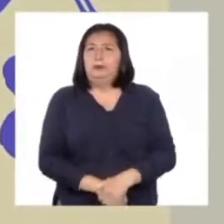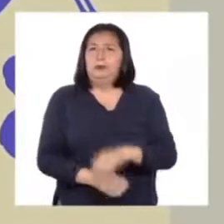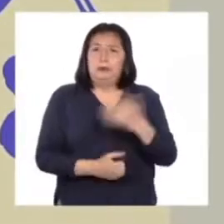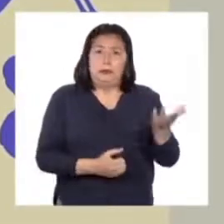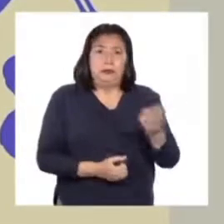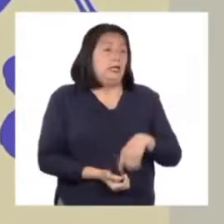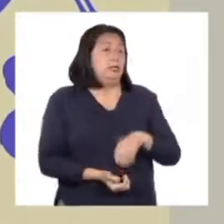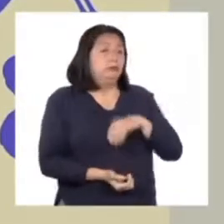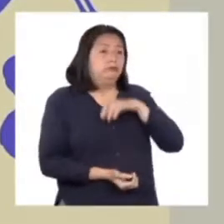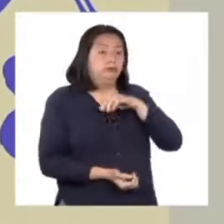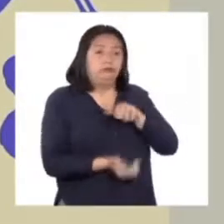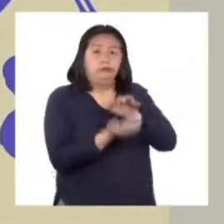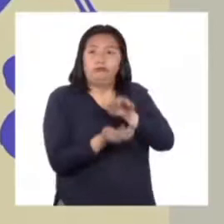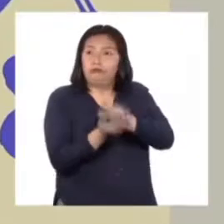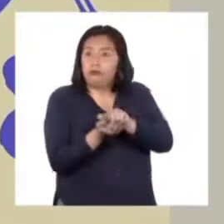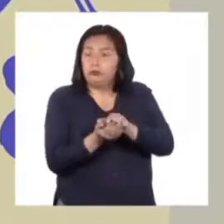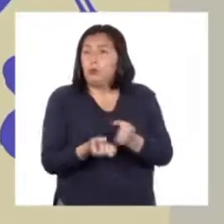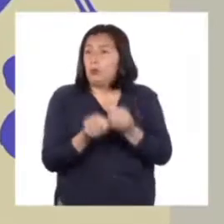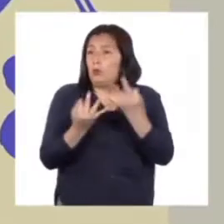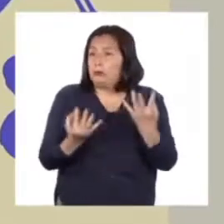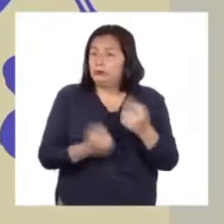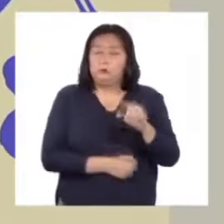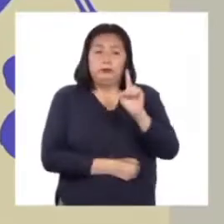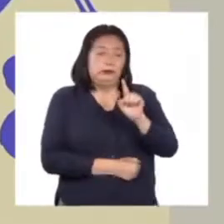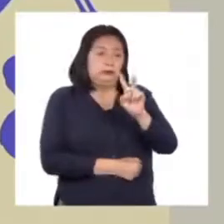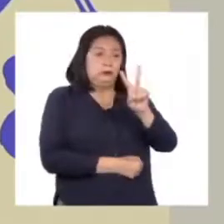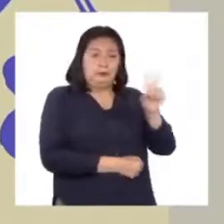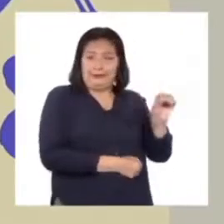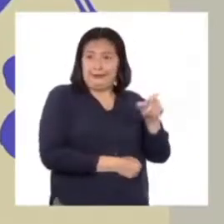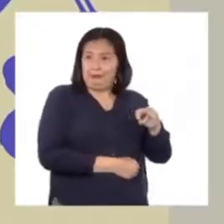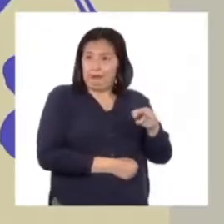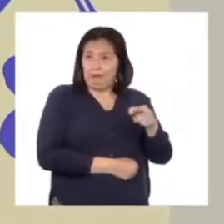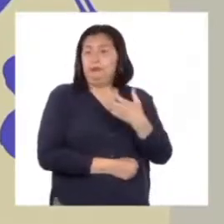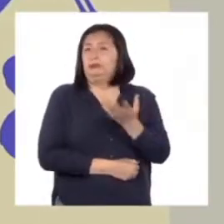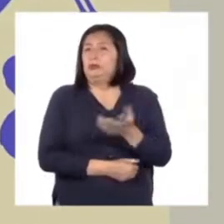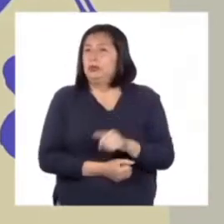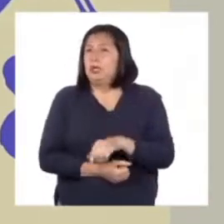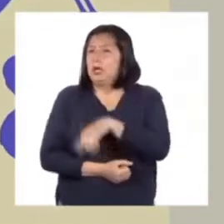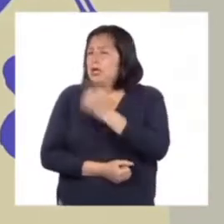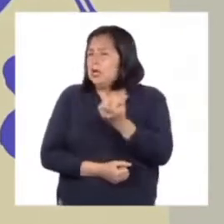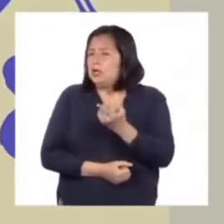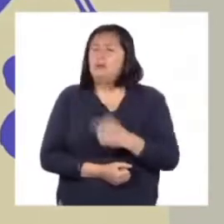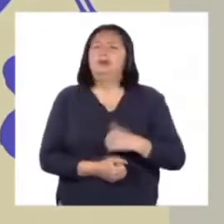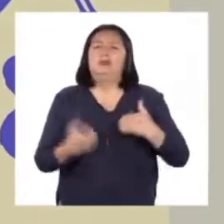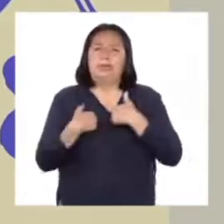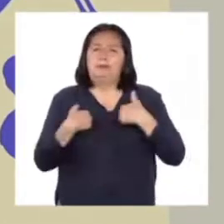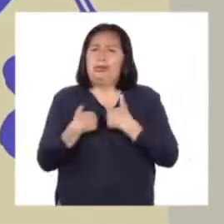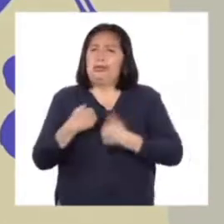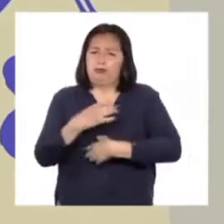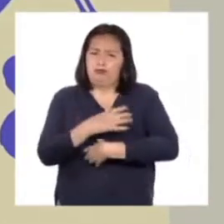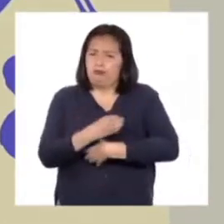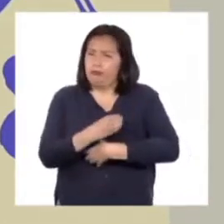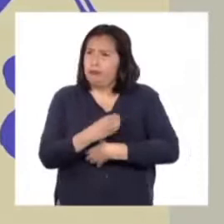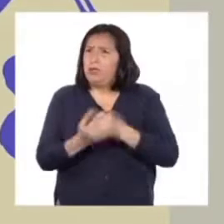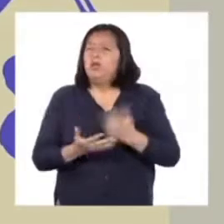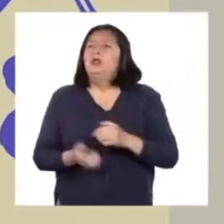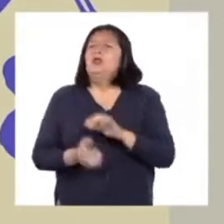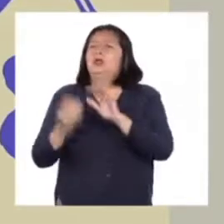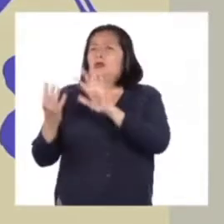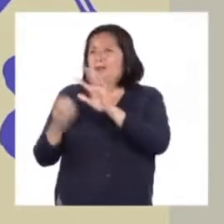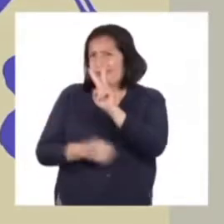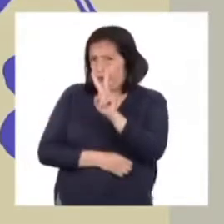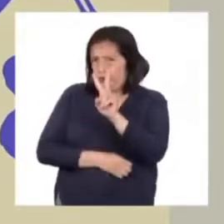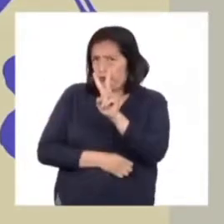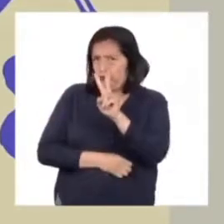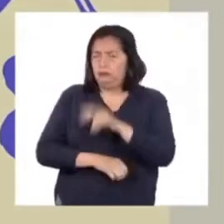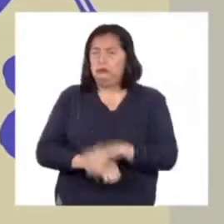los anfibios tenemos 120 especies. En los mamíferos tenemos 92